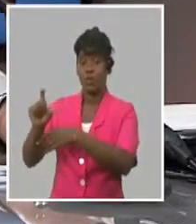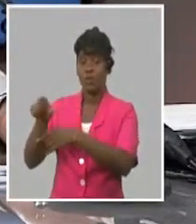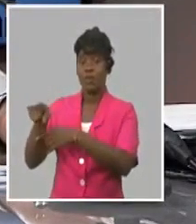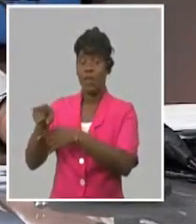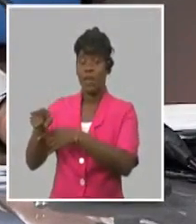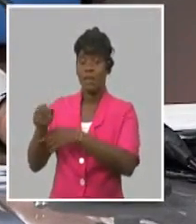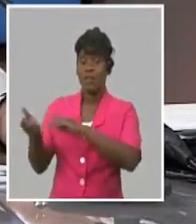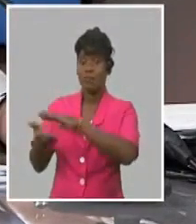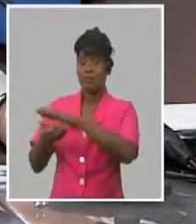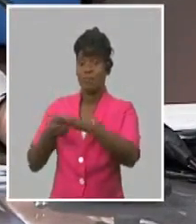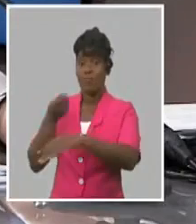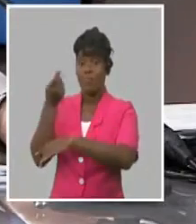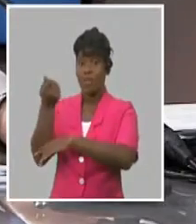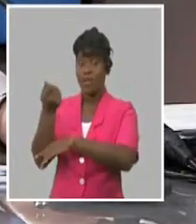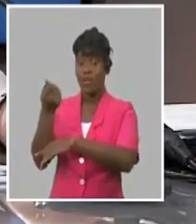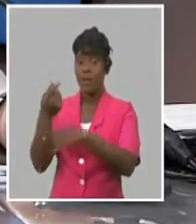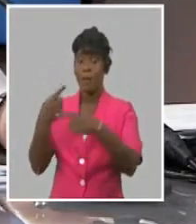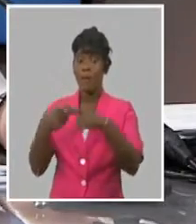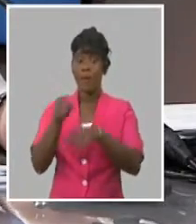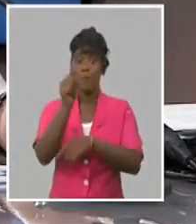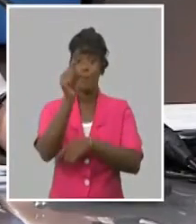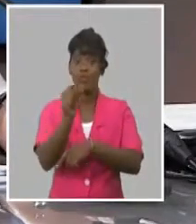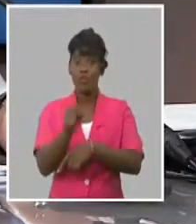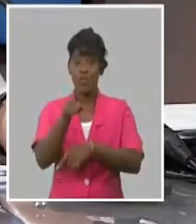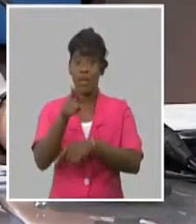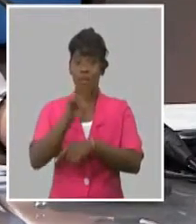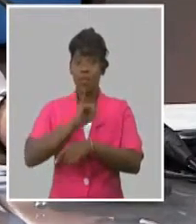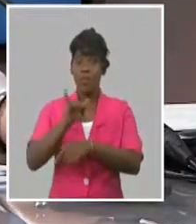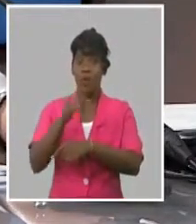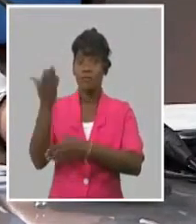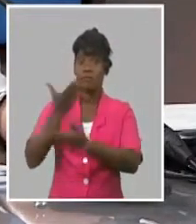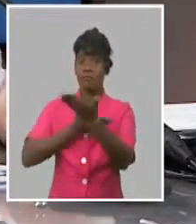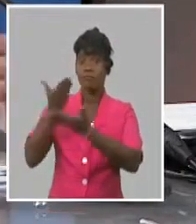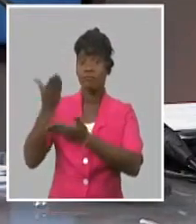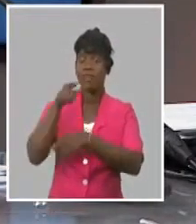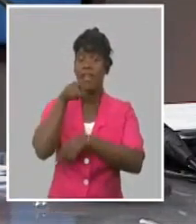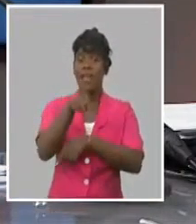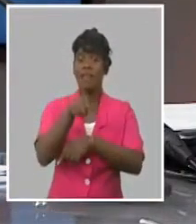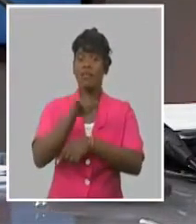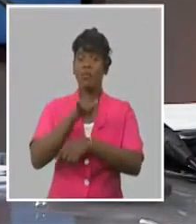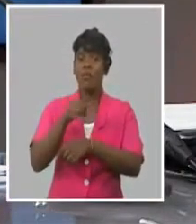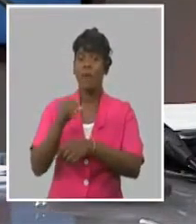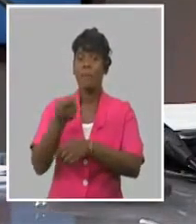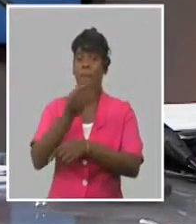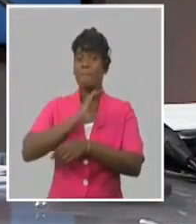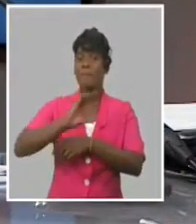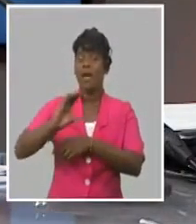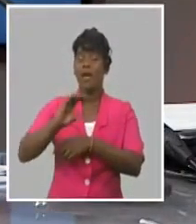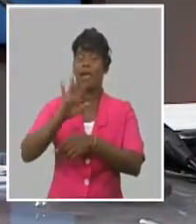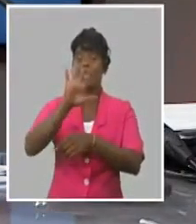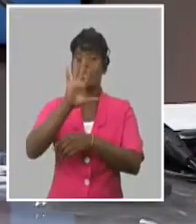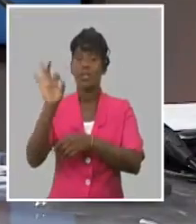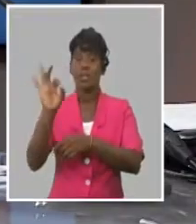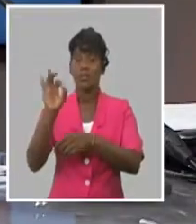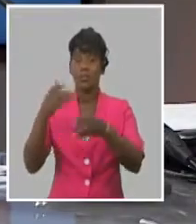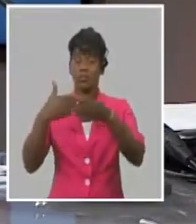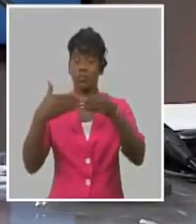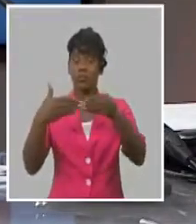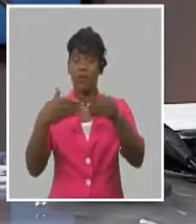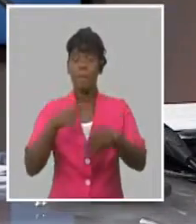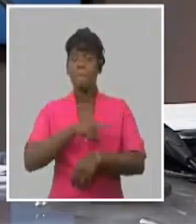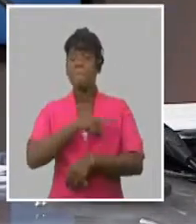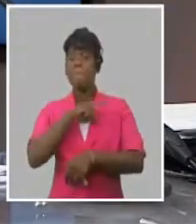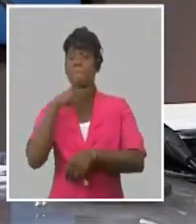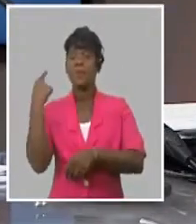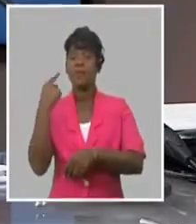exportador, porque el exportador, cuando exportó los $500, lo que recibió fue los 500 pesos. Y para que no se viera